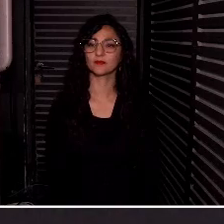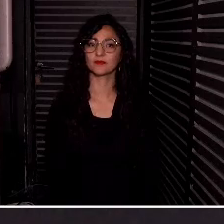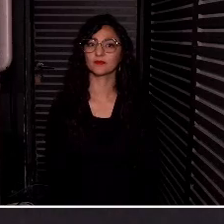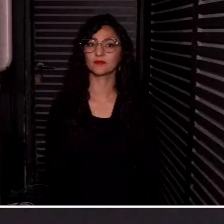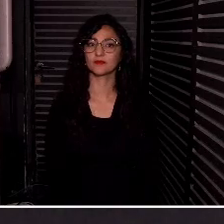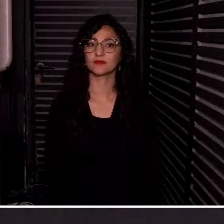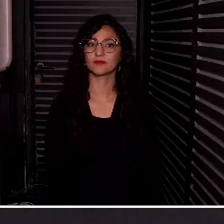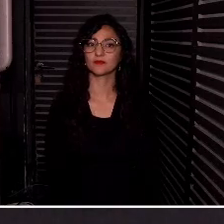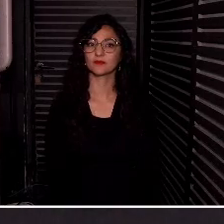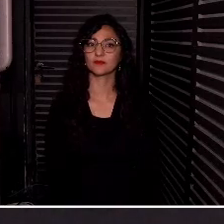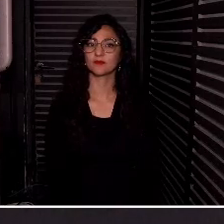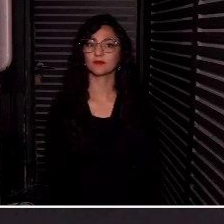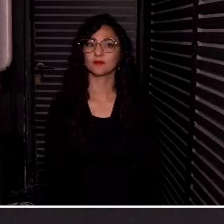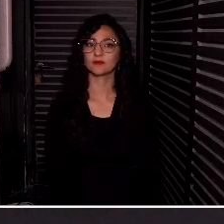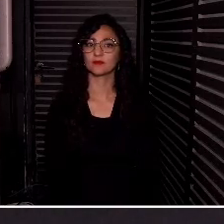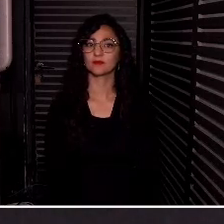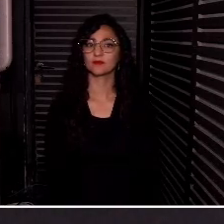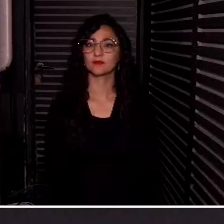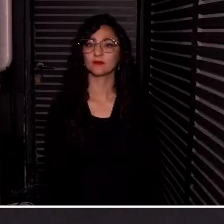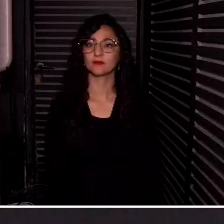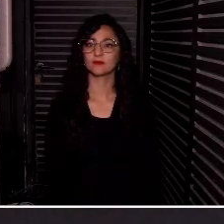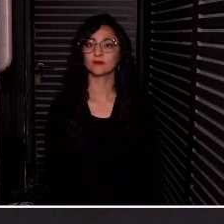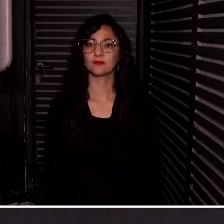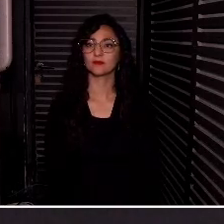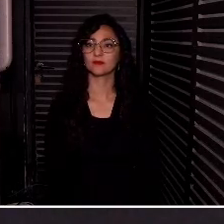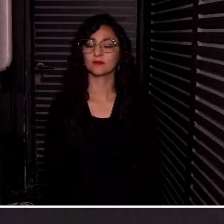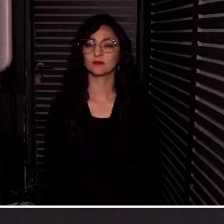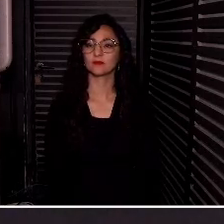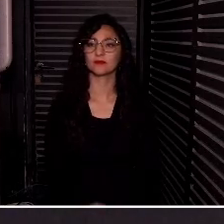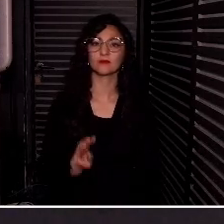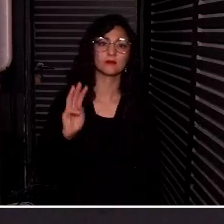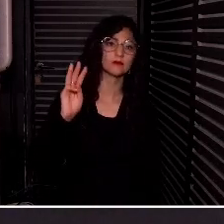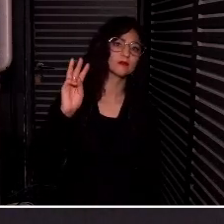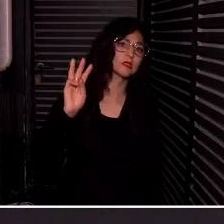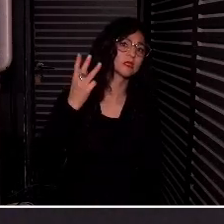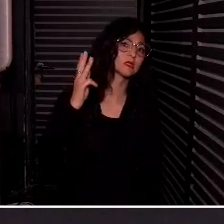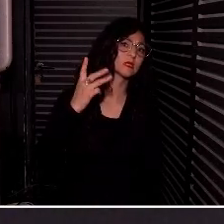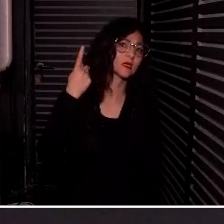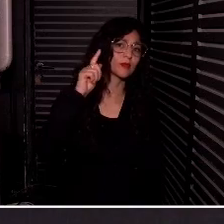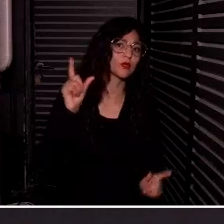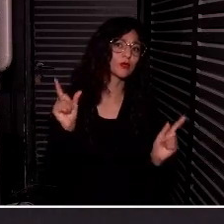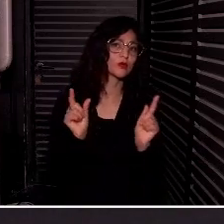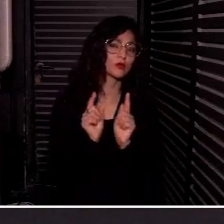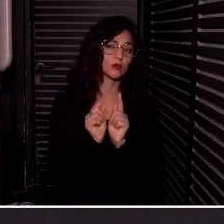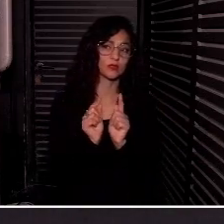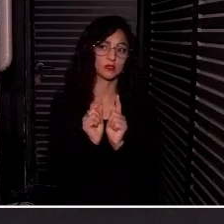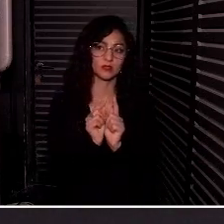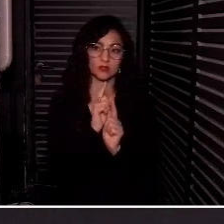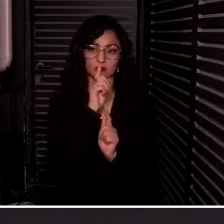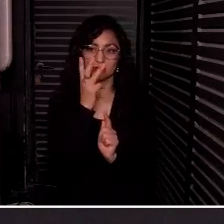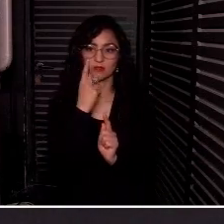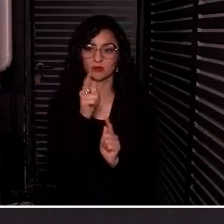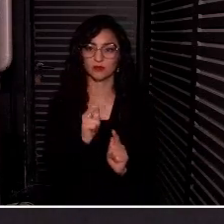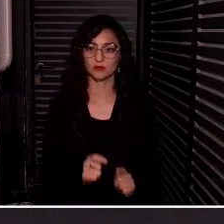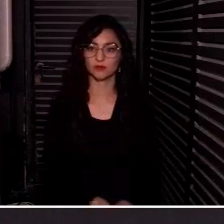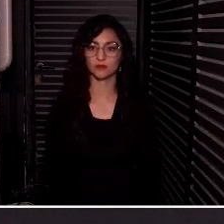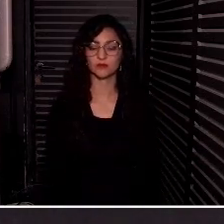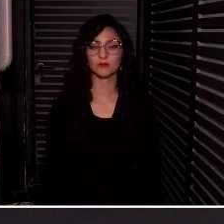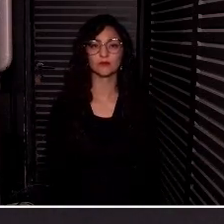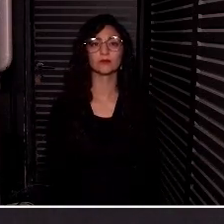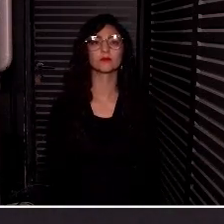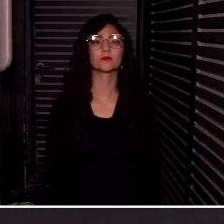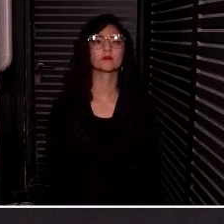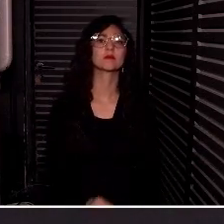gracias estamos demos a él una tercera cortita s para para cerrar Eh